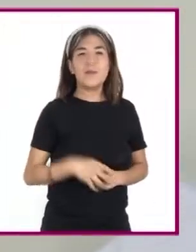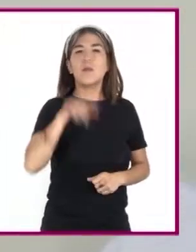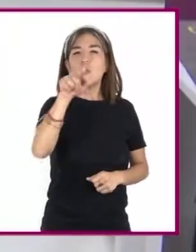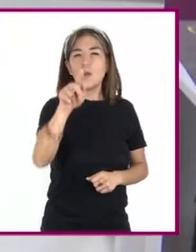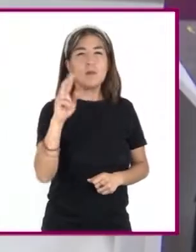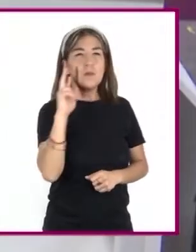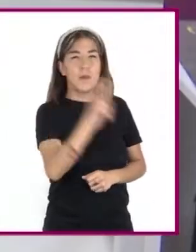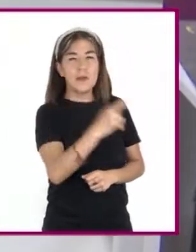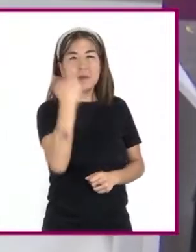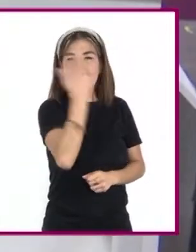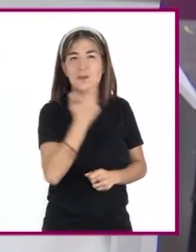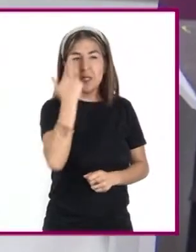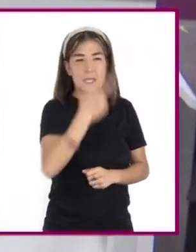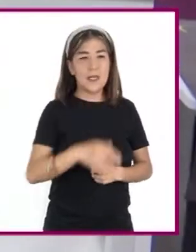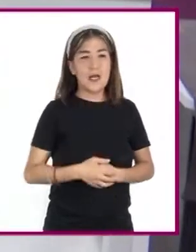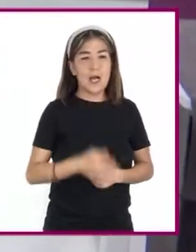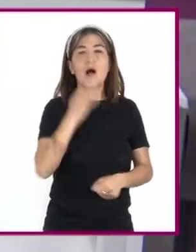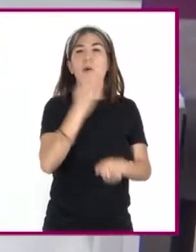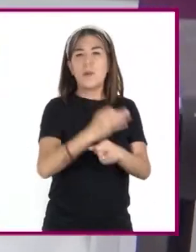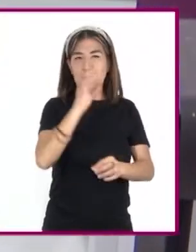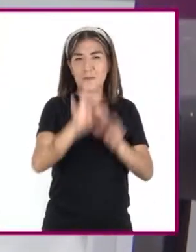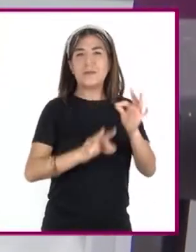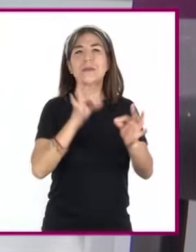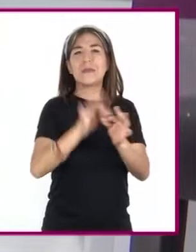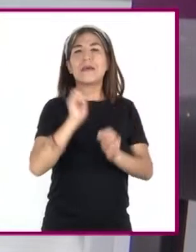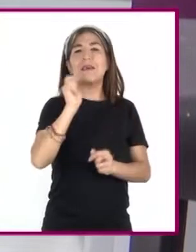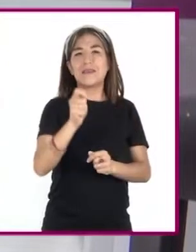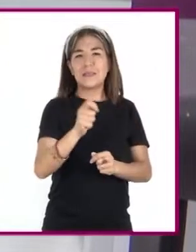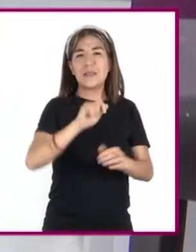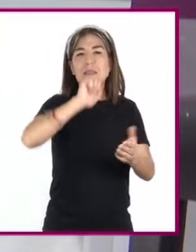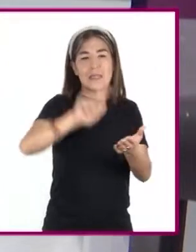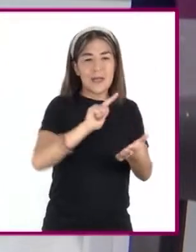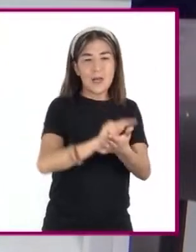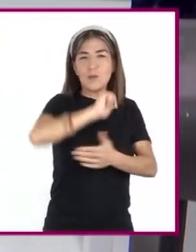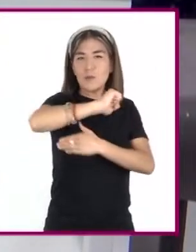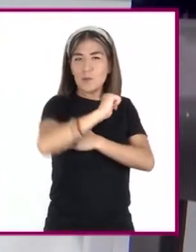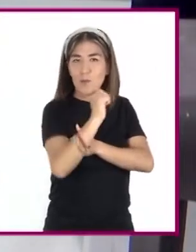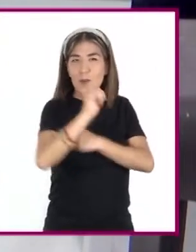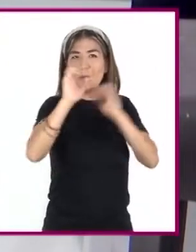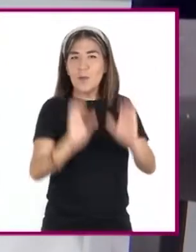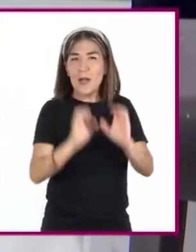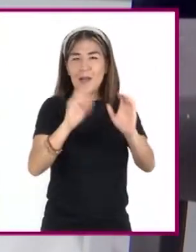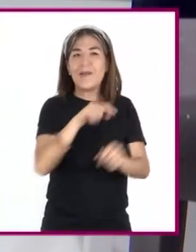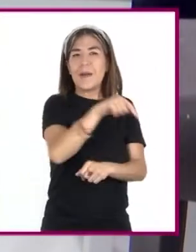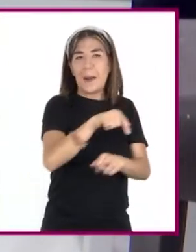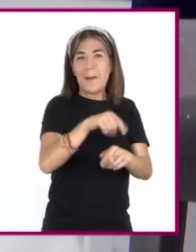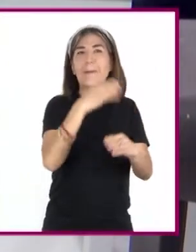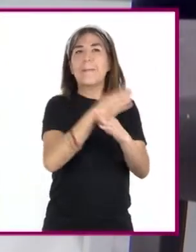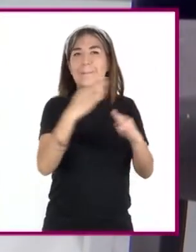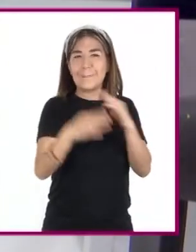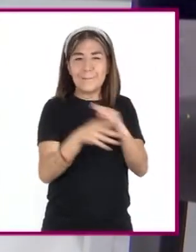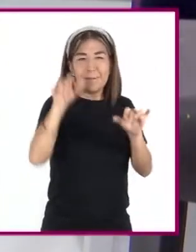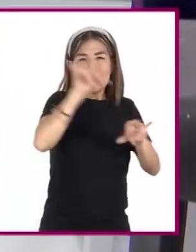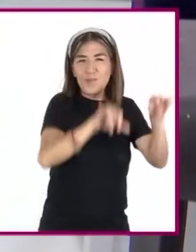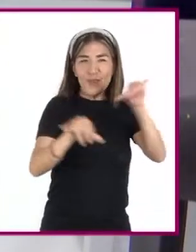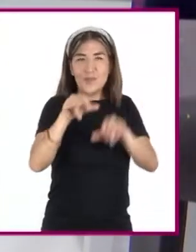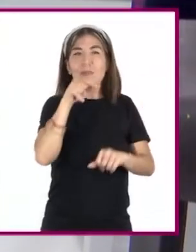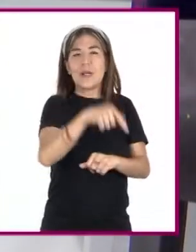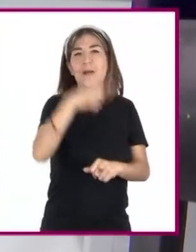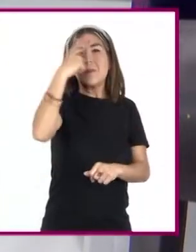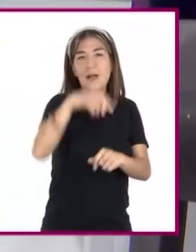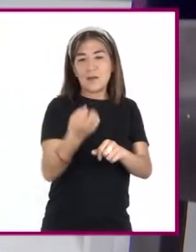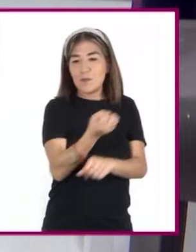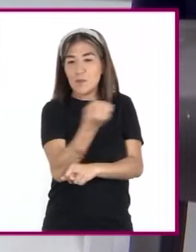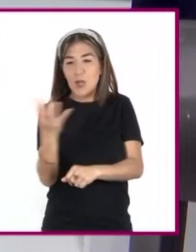Verifiquen que ahora se cumple la ley de la conservación de la materia al contar el número de átomos